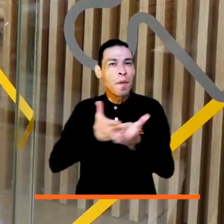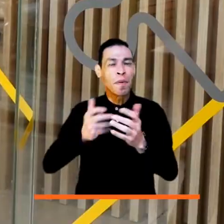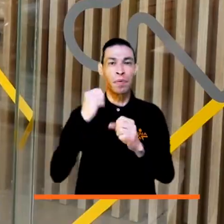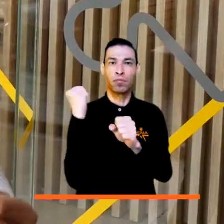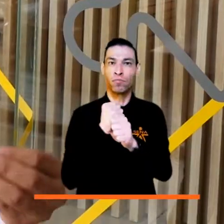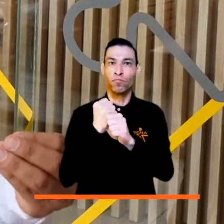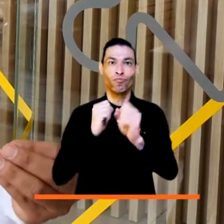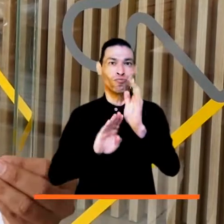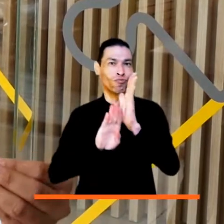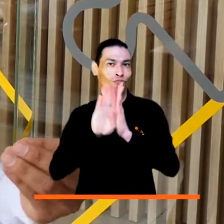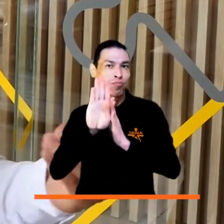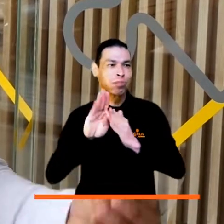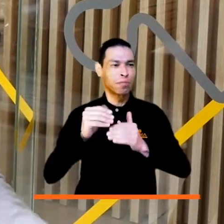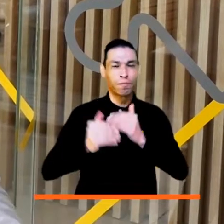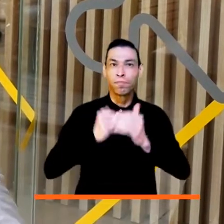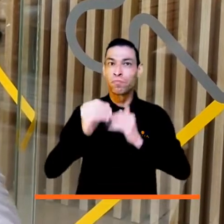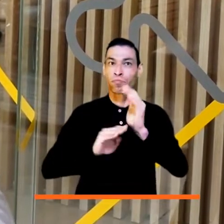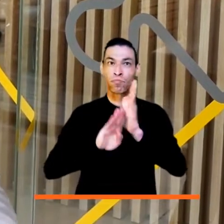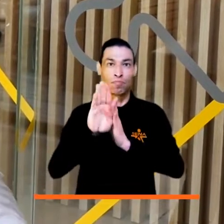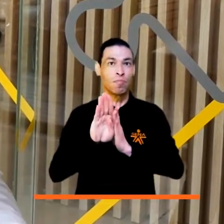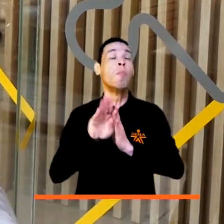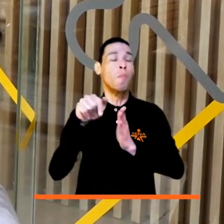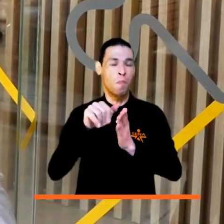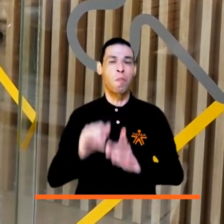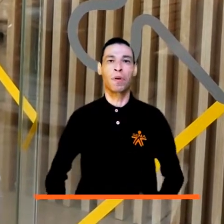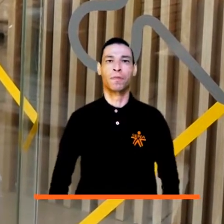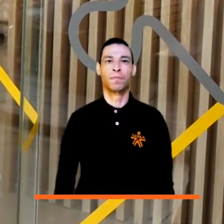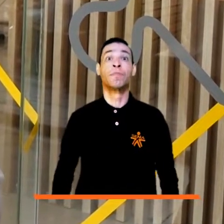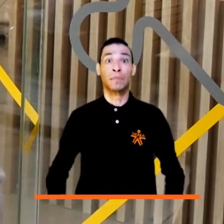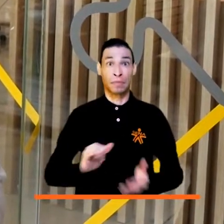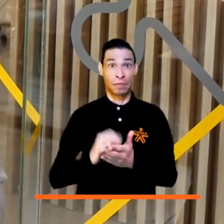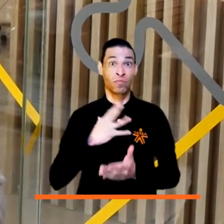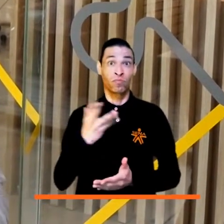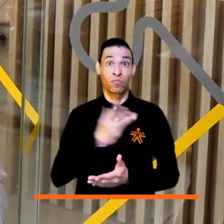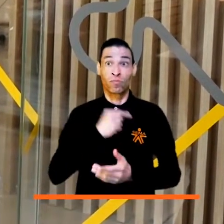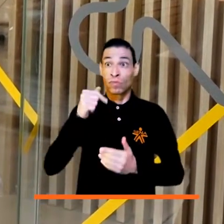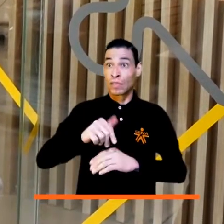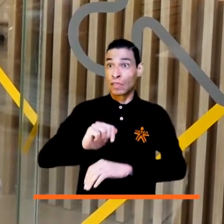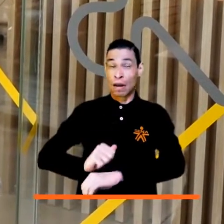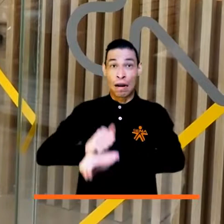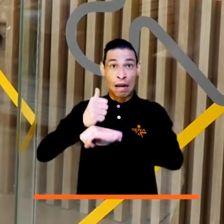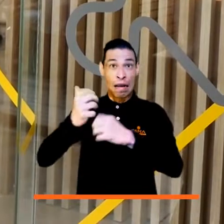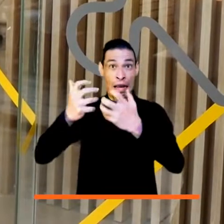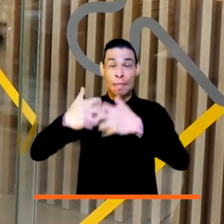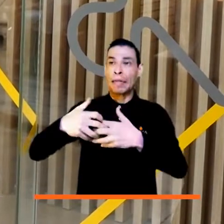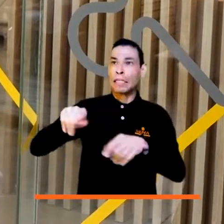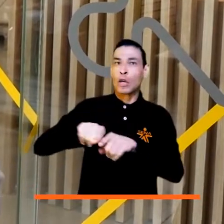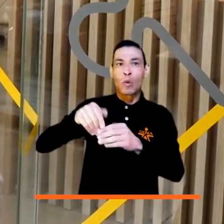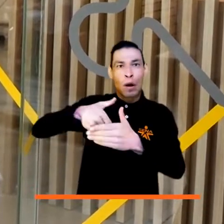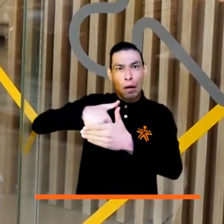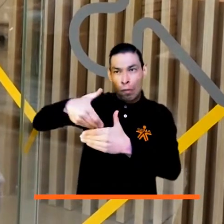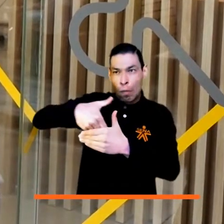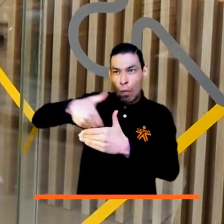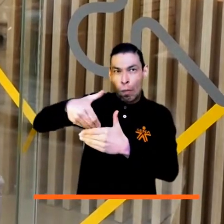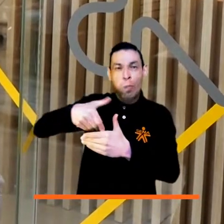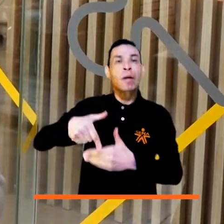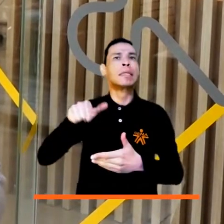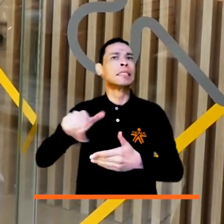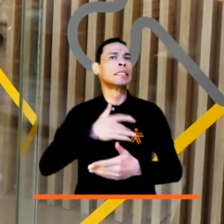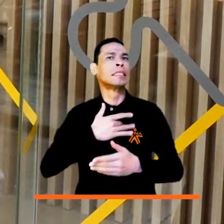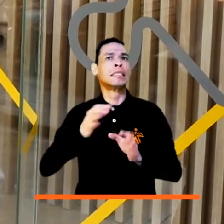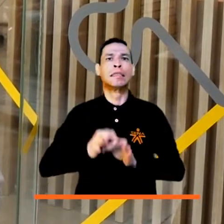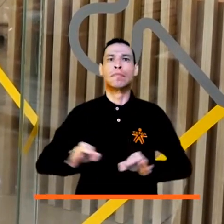mucho mejor un desarrollo técnico puntualmente en el sector. Por eso nuestros empresarios hoy en día nos están exigiendo y están